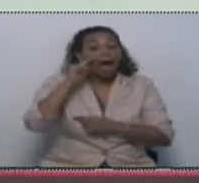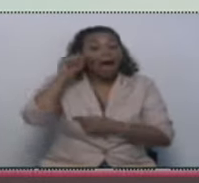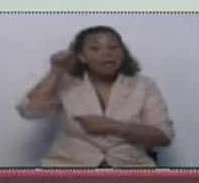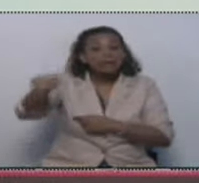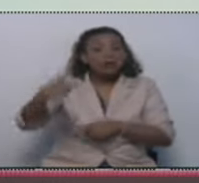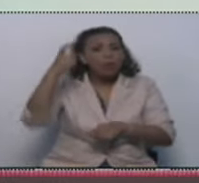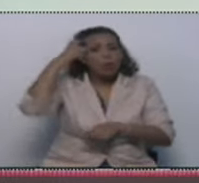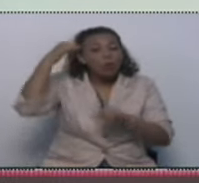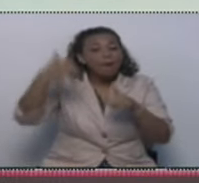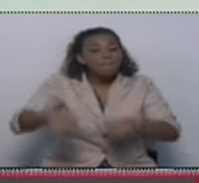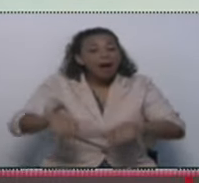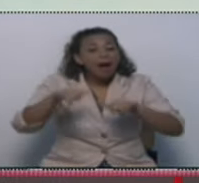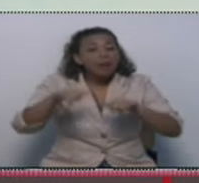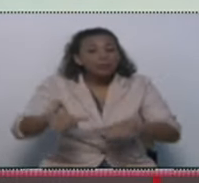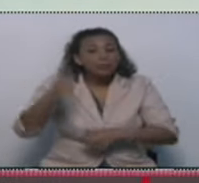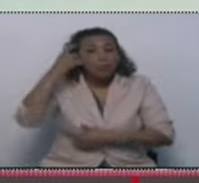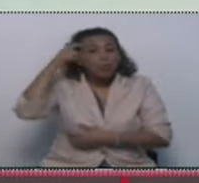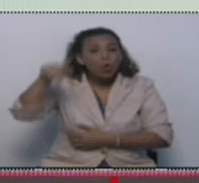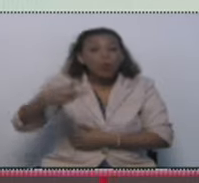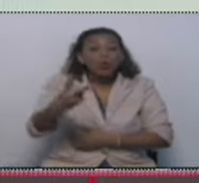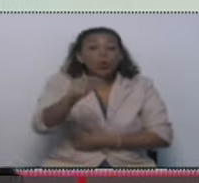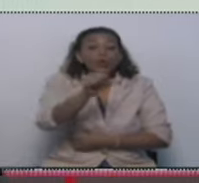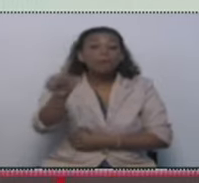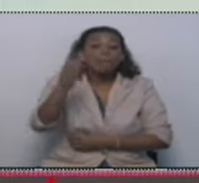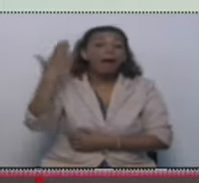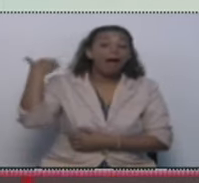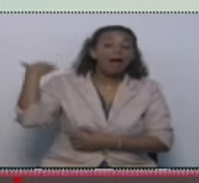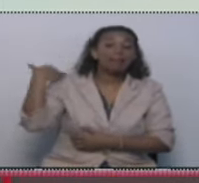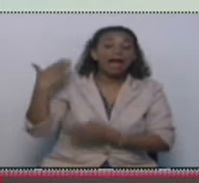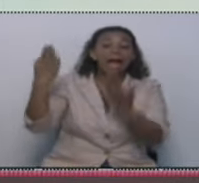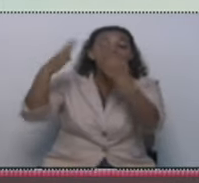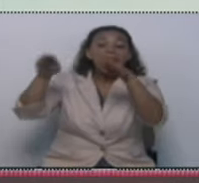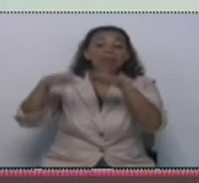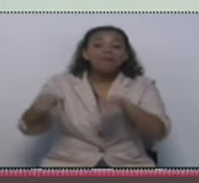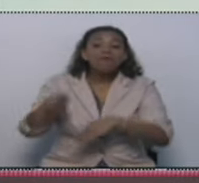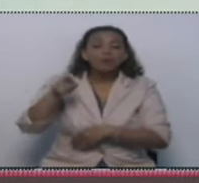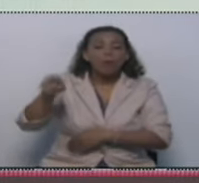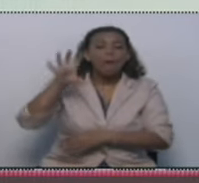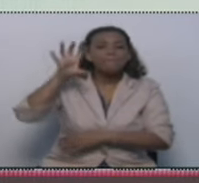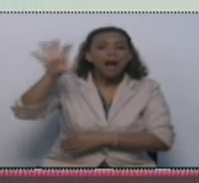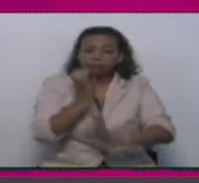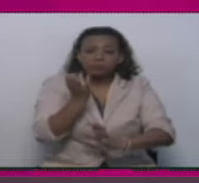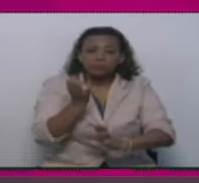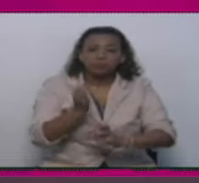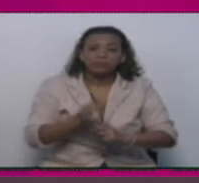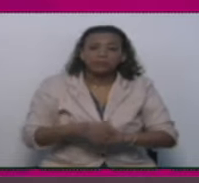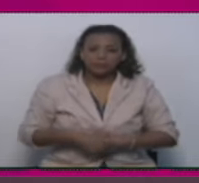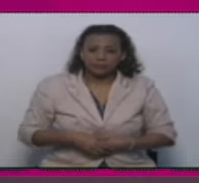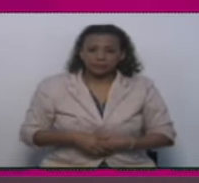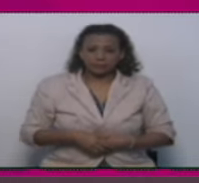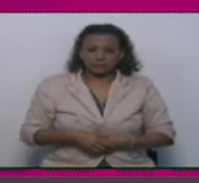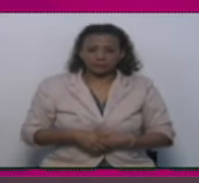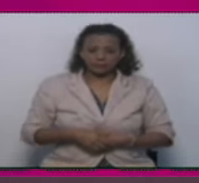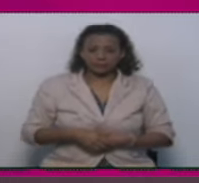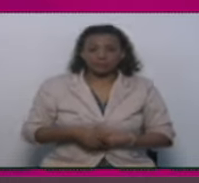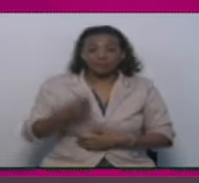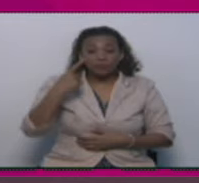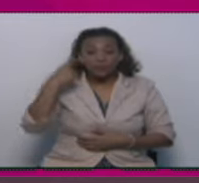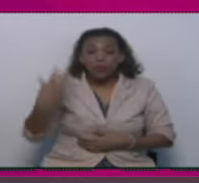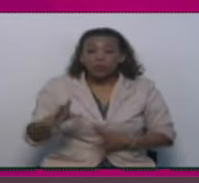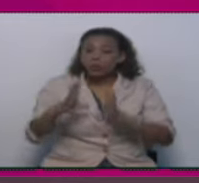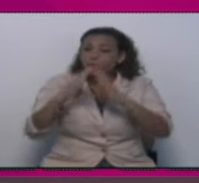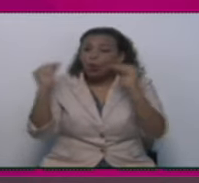hoy mismo y hace dos semanas en Líbano, que todos los días, que con todo